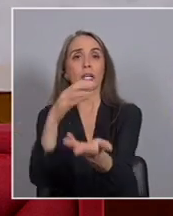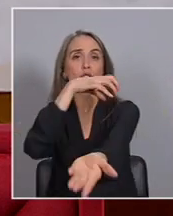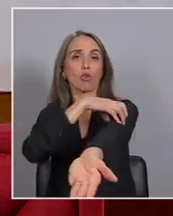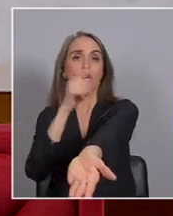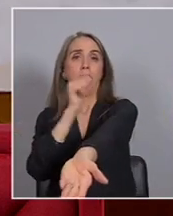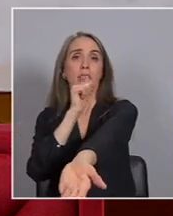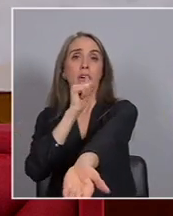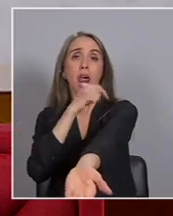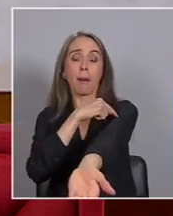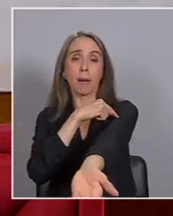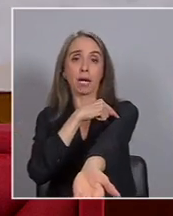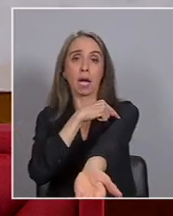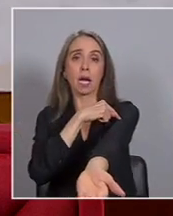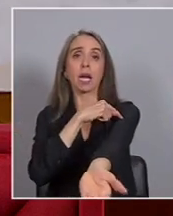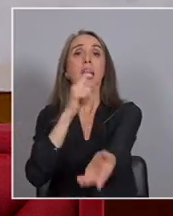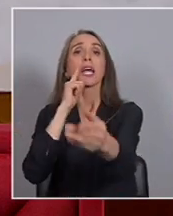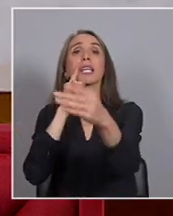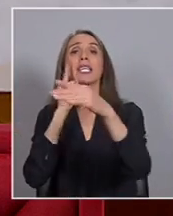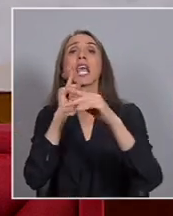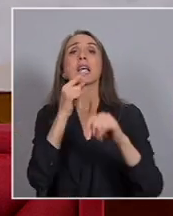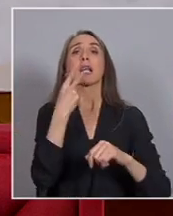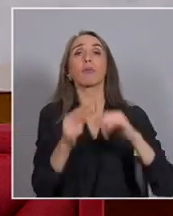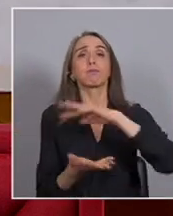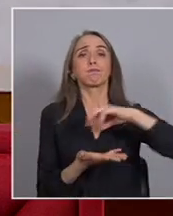que se encontraban en manos del fisco.